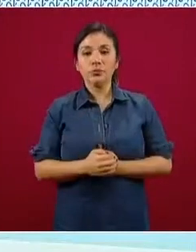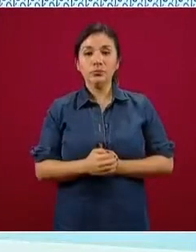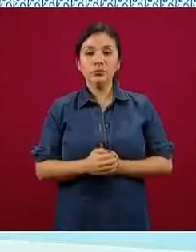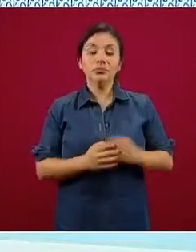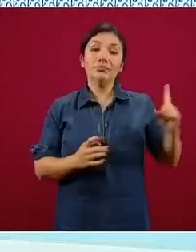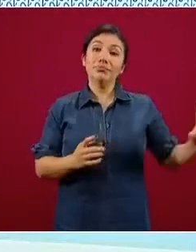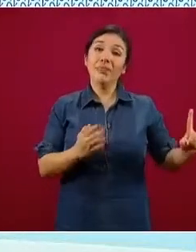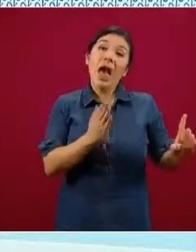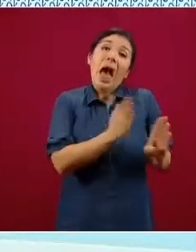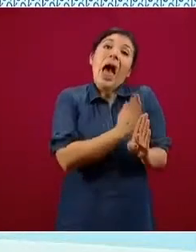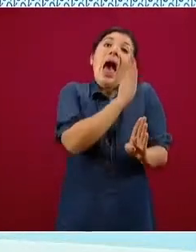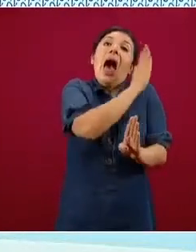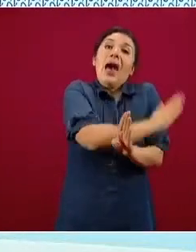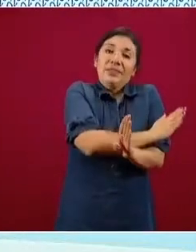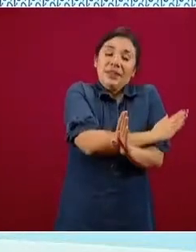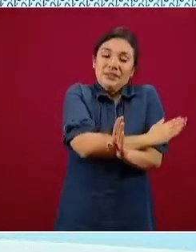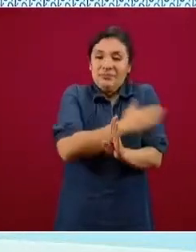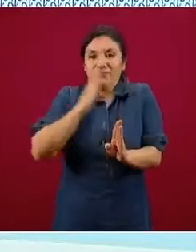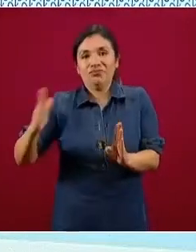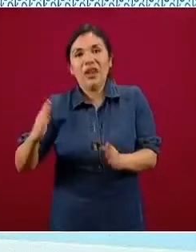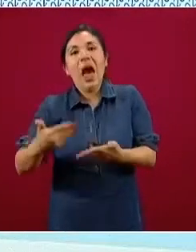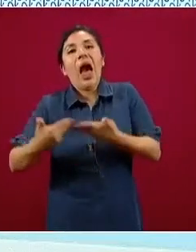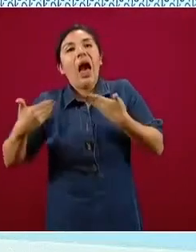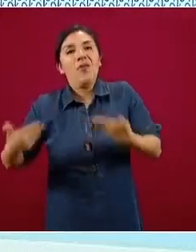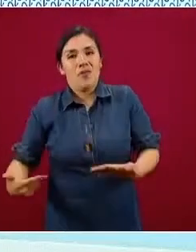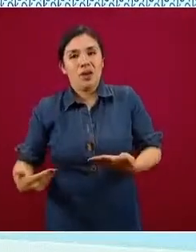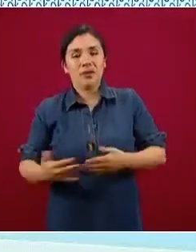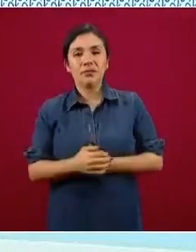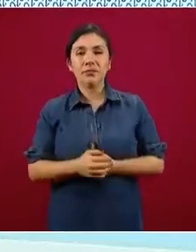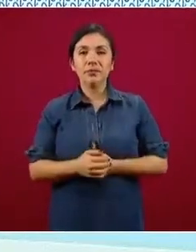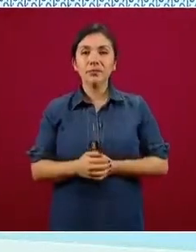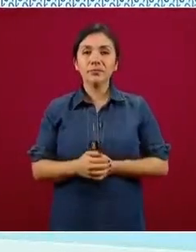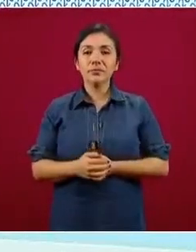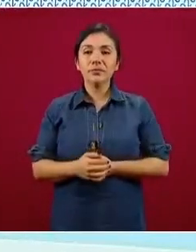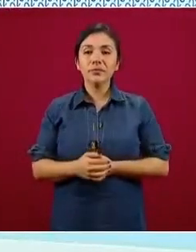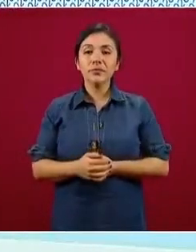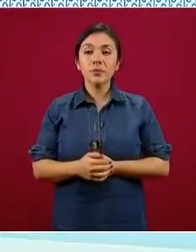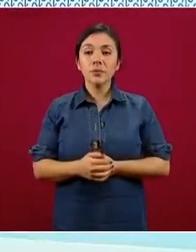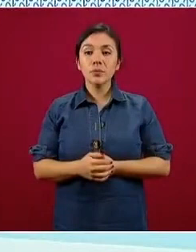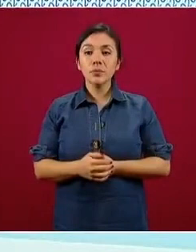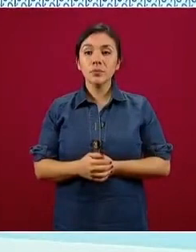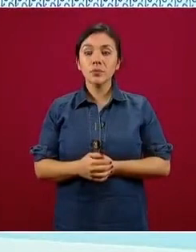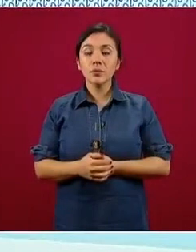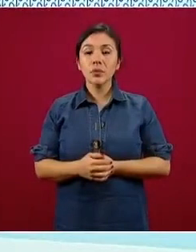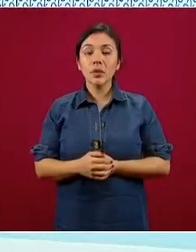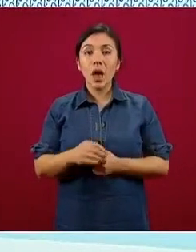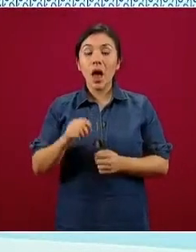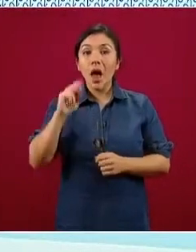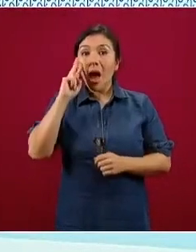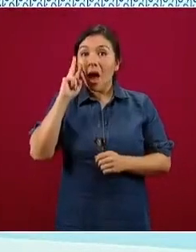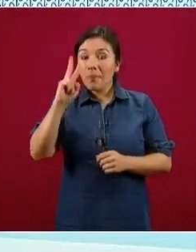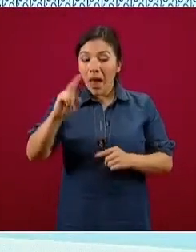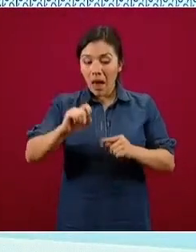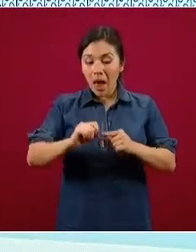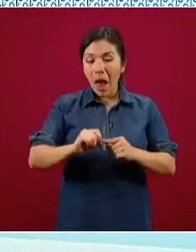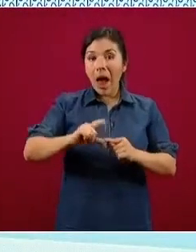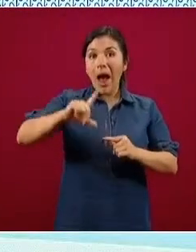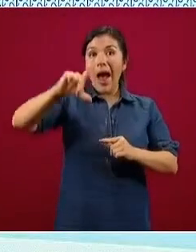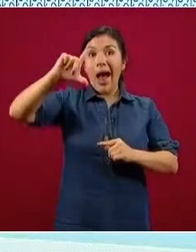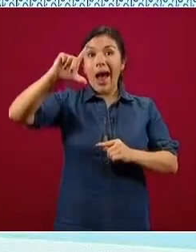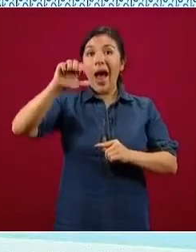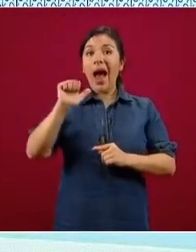pasado y el presente al final de la curva. Y en la altura que se ve por